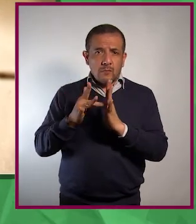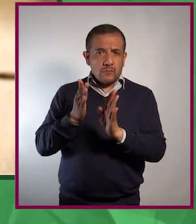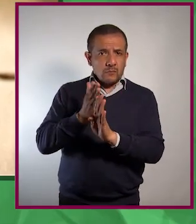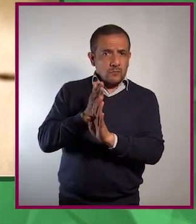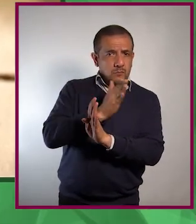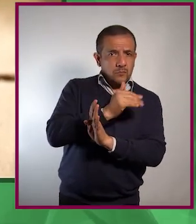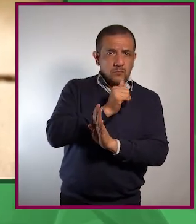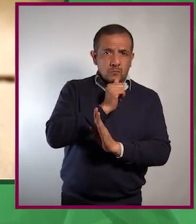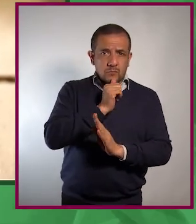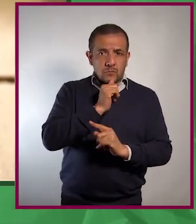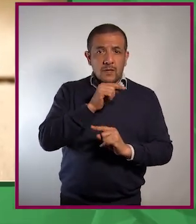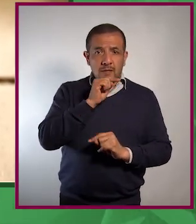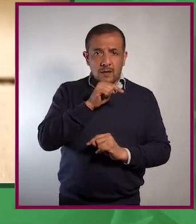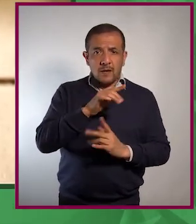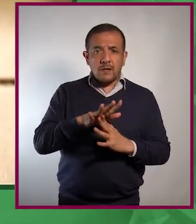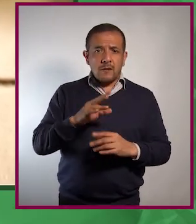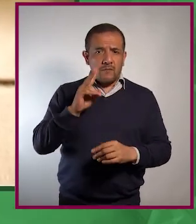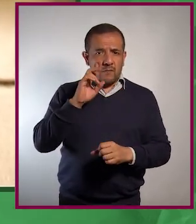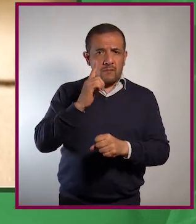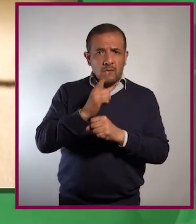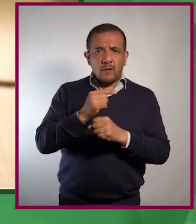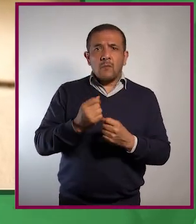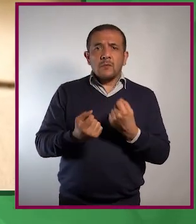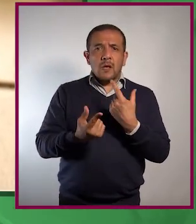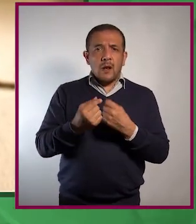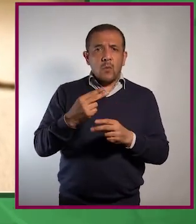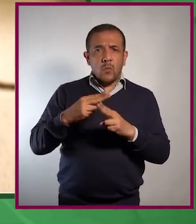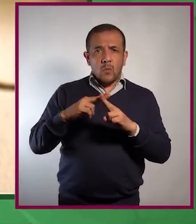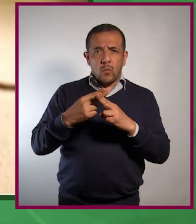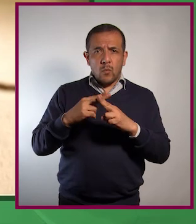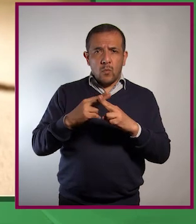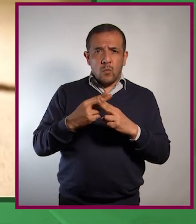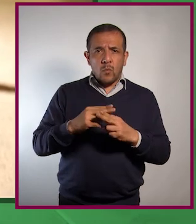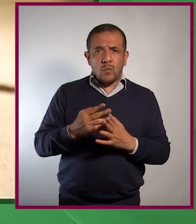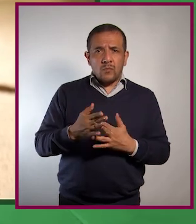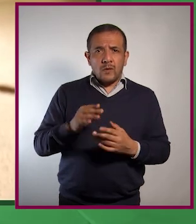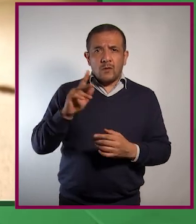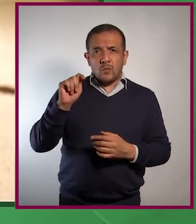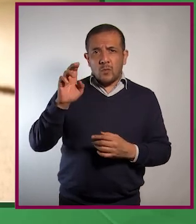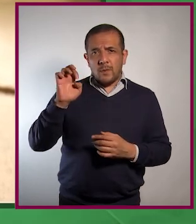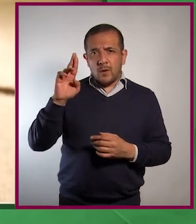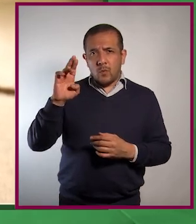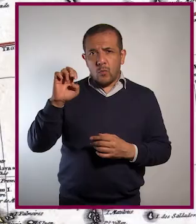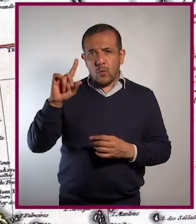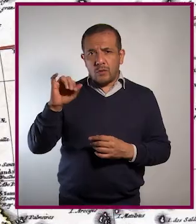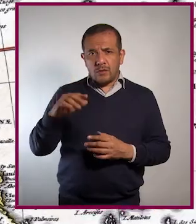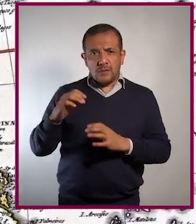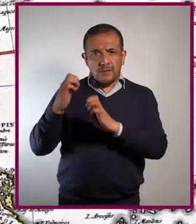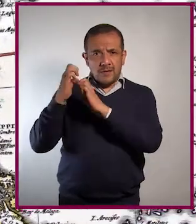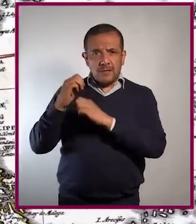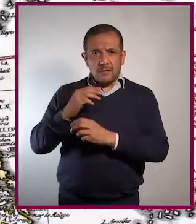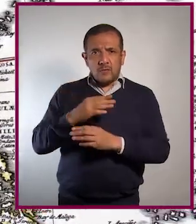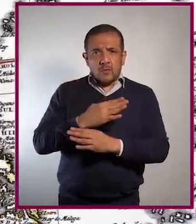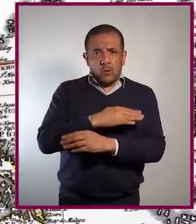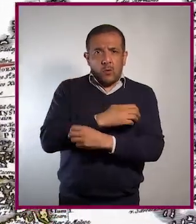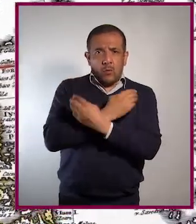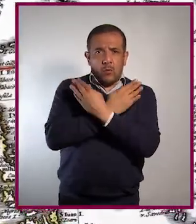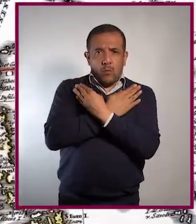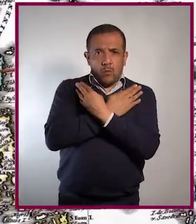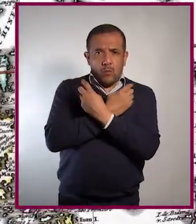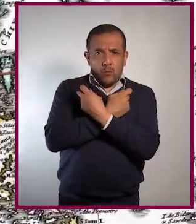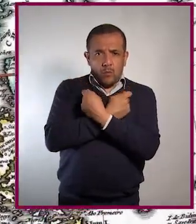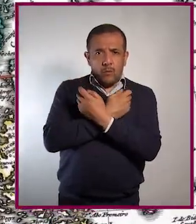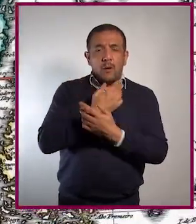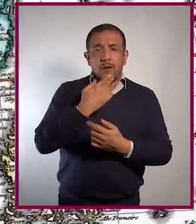a.C., donde se encontraron deformidades esqueléticas típicas de la tuberculosis. Los reportes más